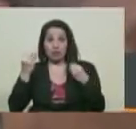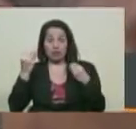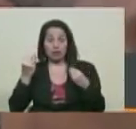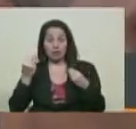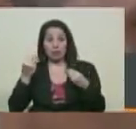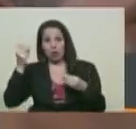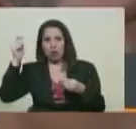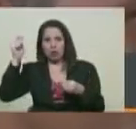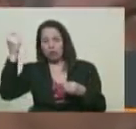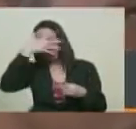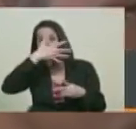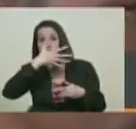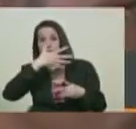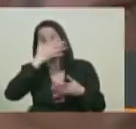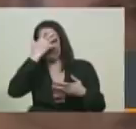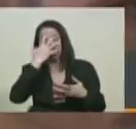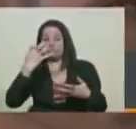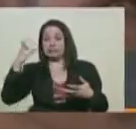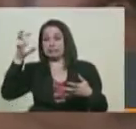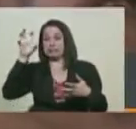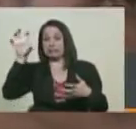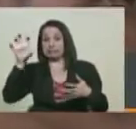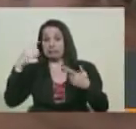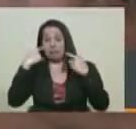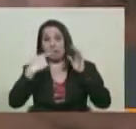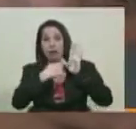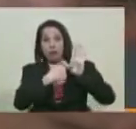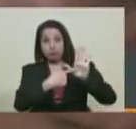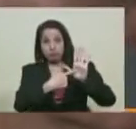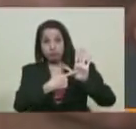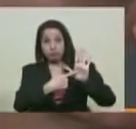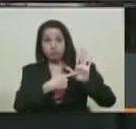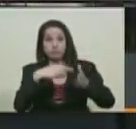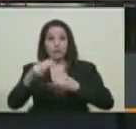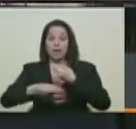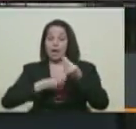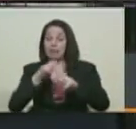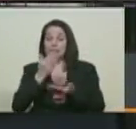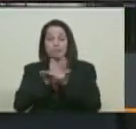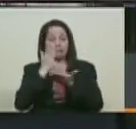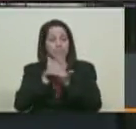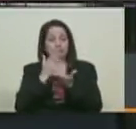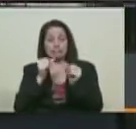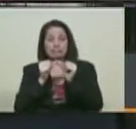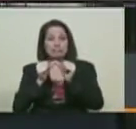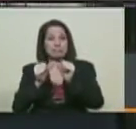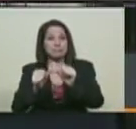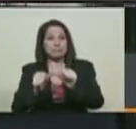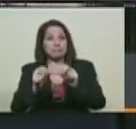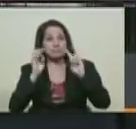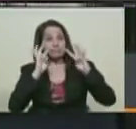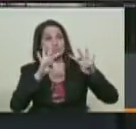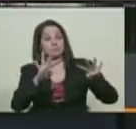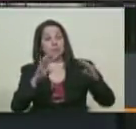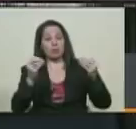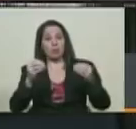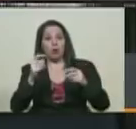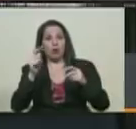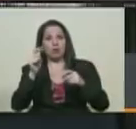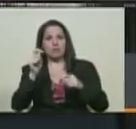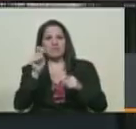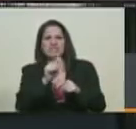Donald Trump se quitó la máscara. Hace lo mismo de siempre. Yo lo veo por Telesur.